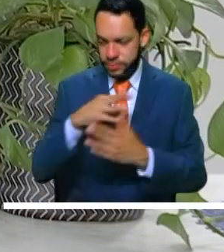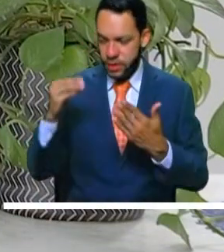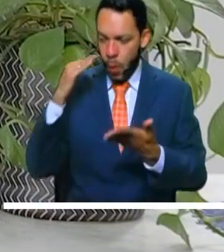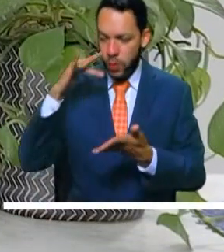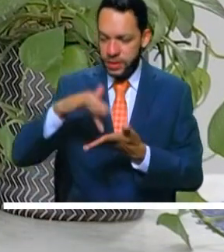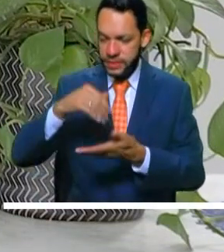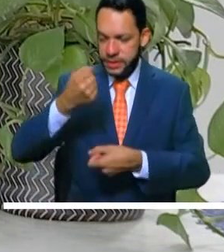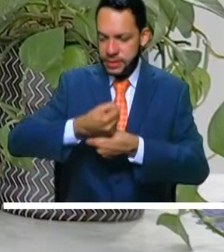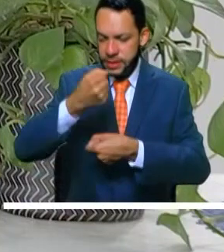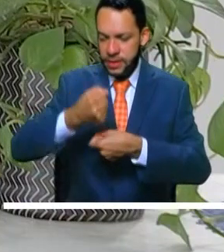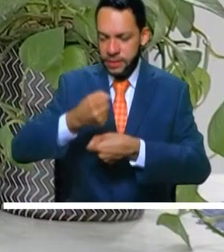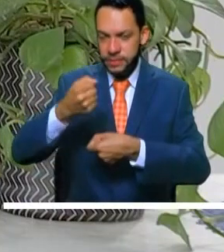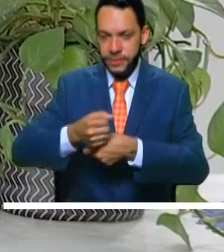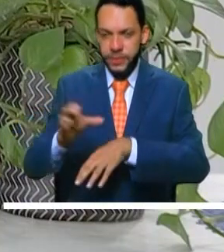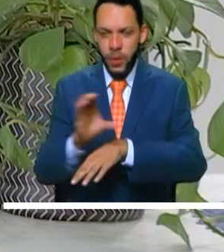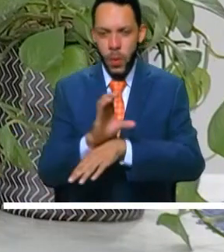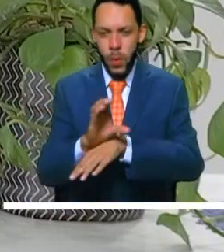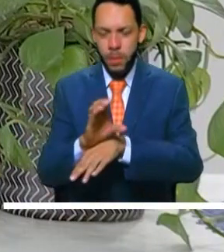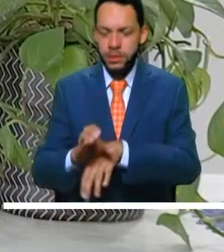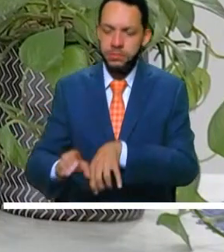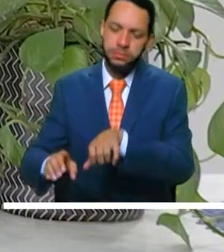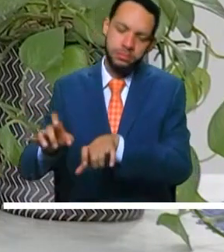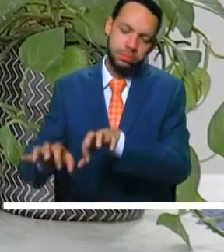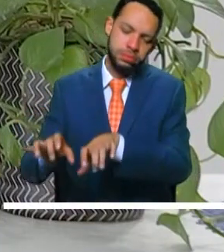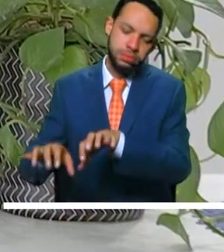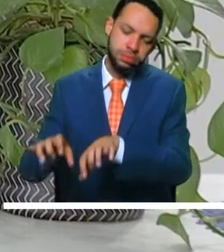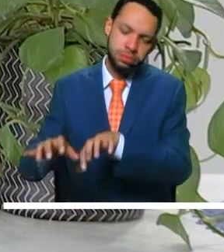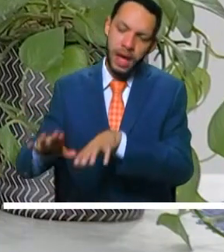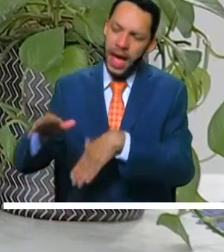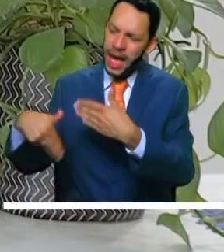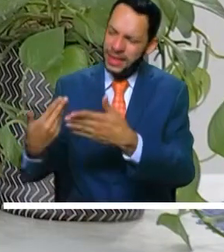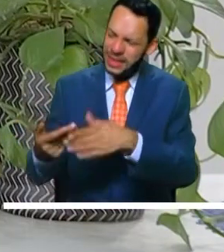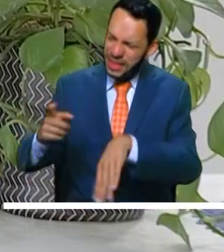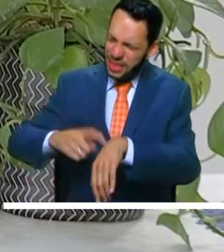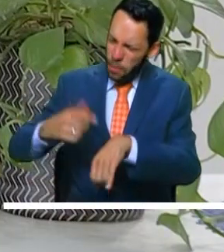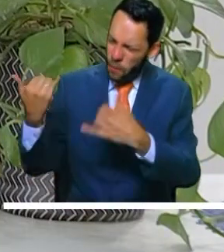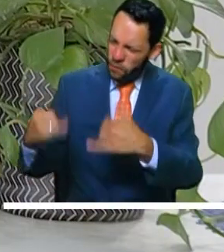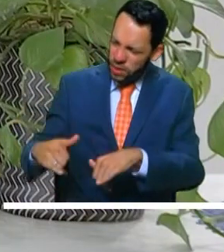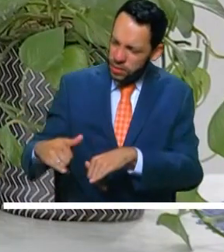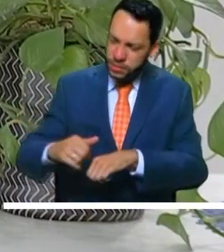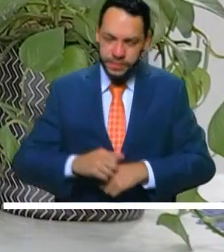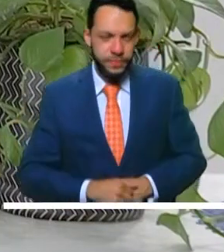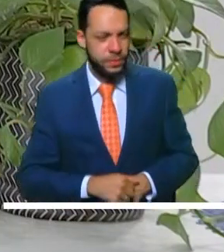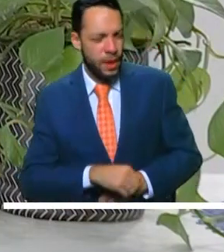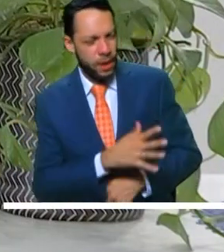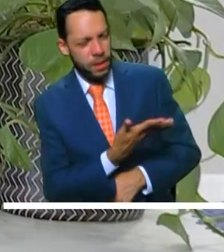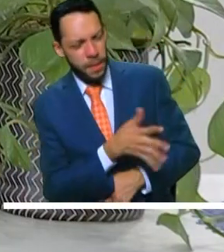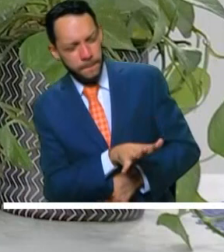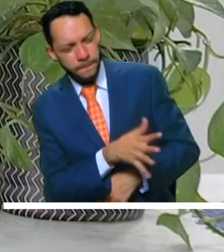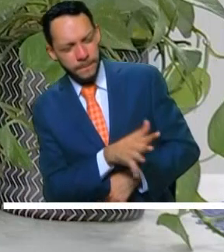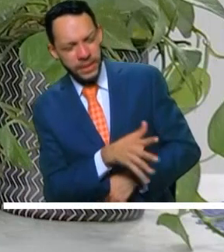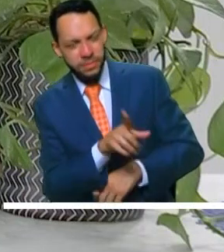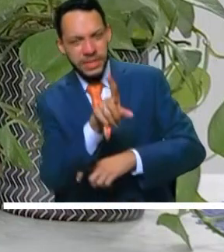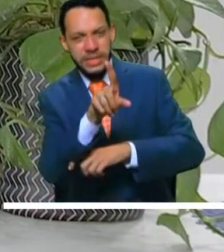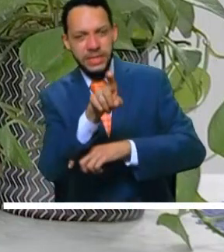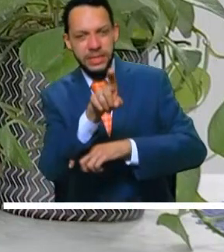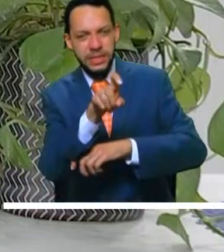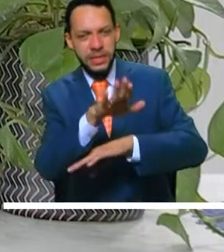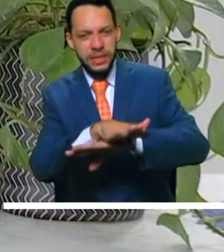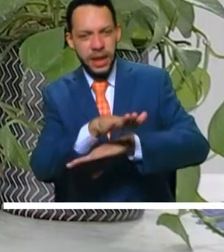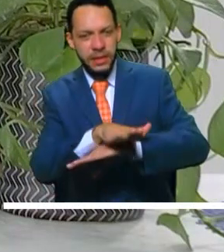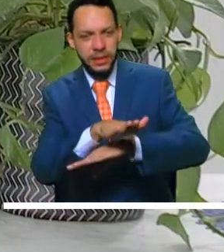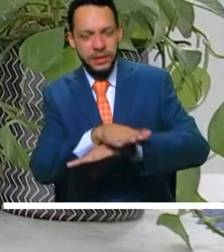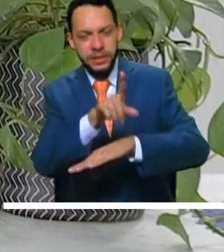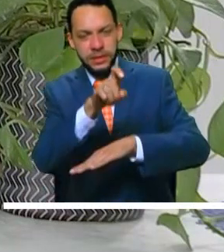sientas otra vez, computador, luz artificial, ¿y hasta qué horas? Hasta por ahí como las 6.